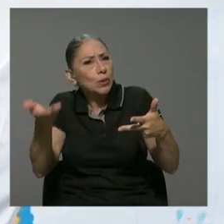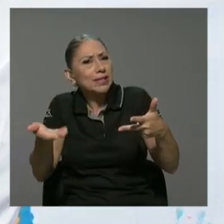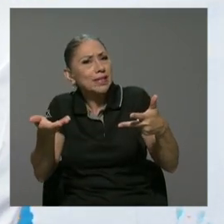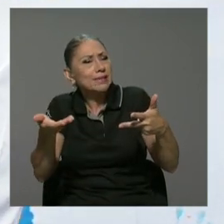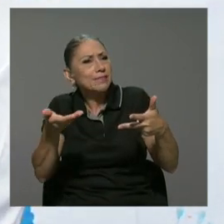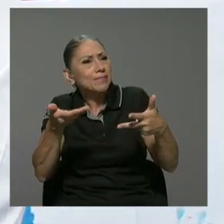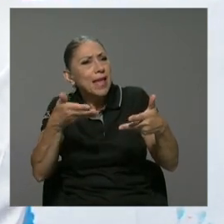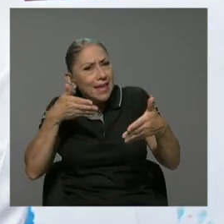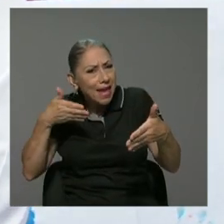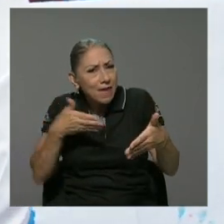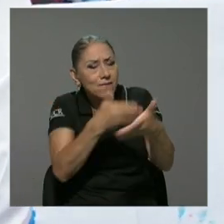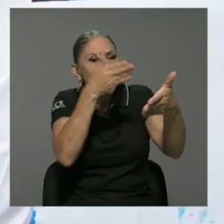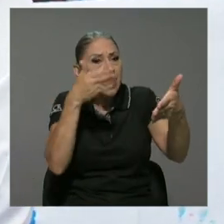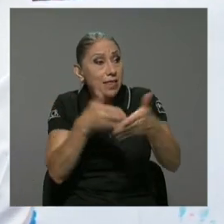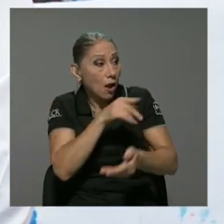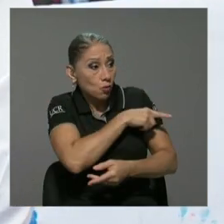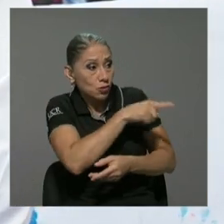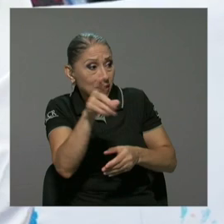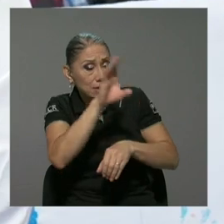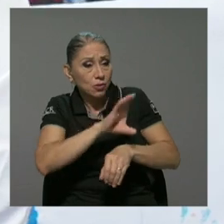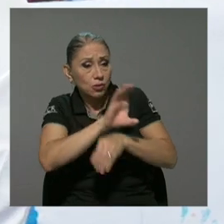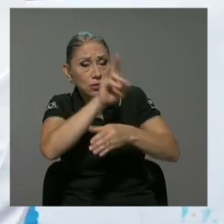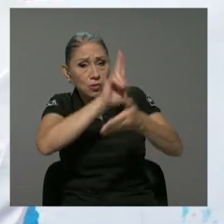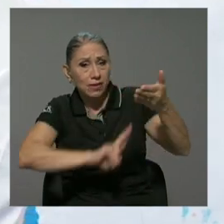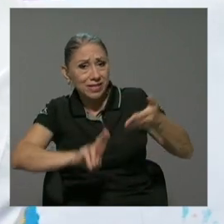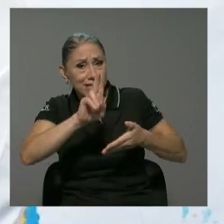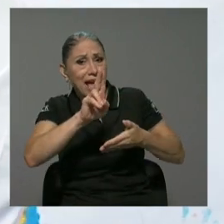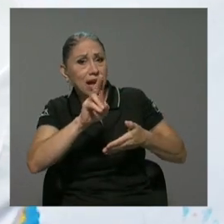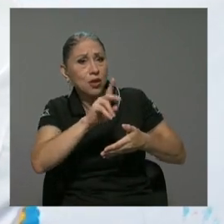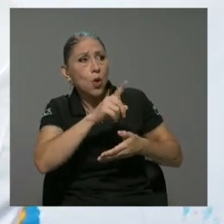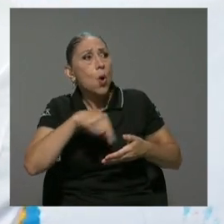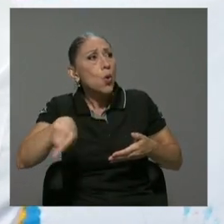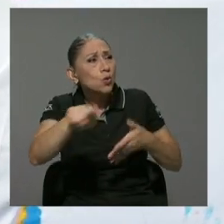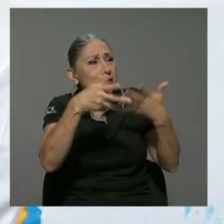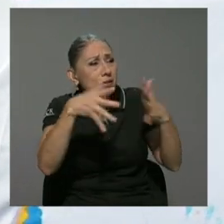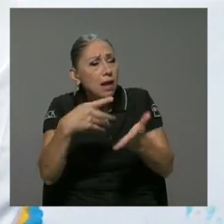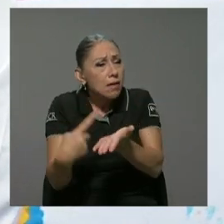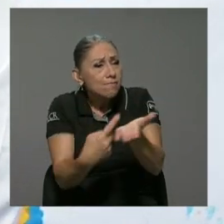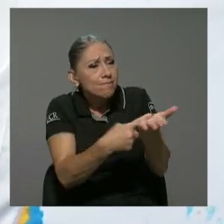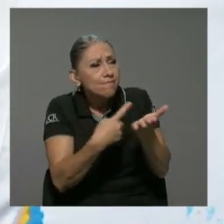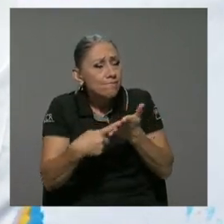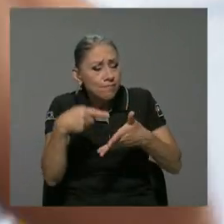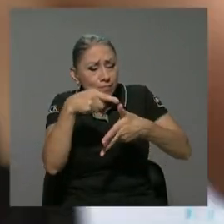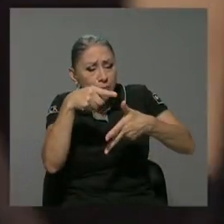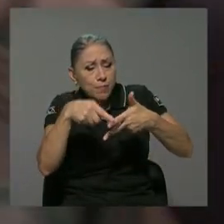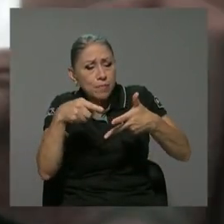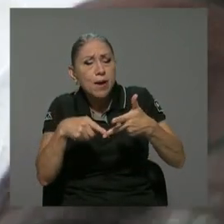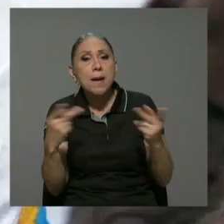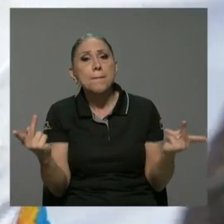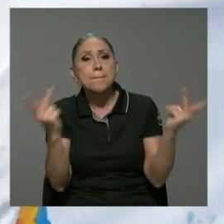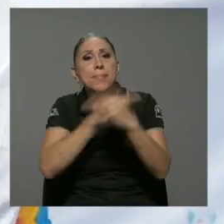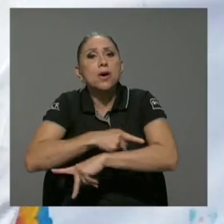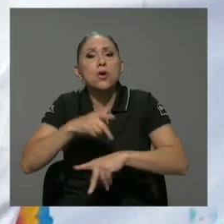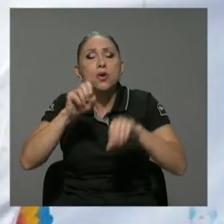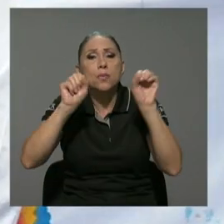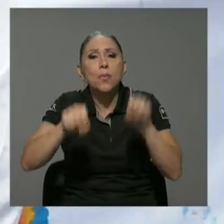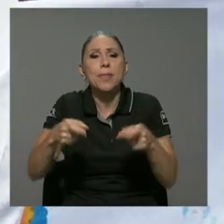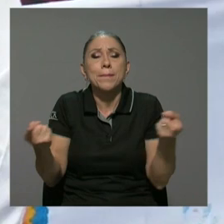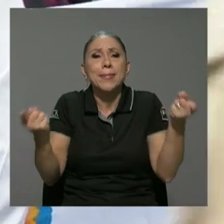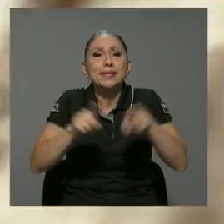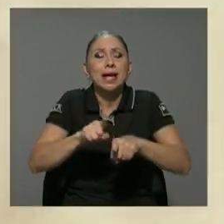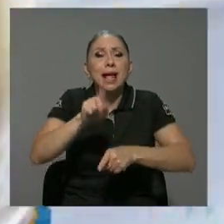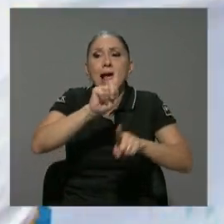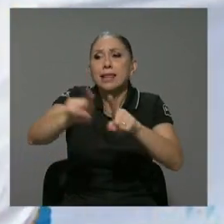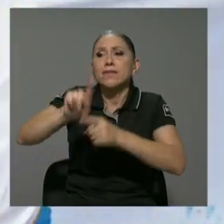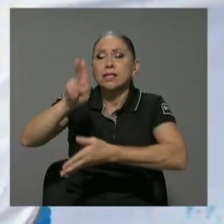han visualizado que sería lo peor que le puede pasar a las universidades públicas y en especial a la